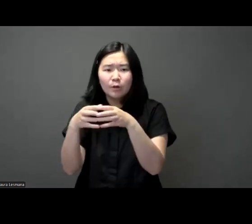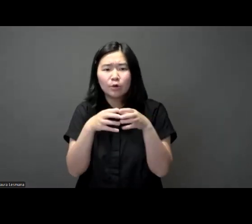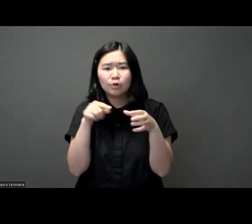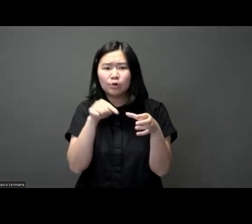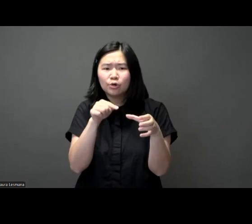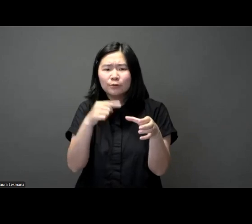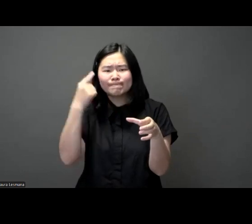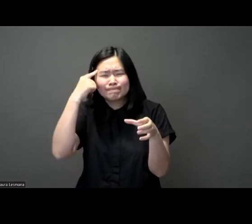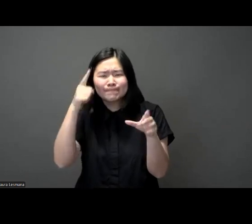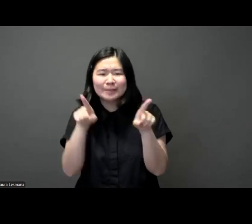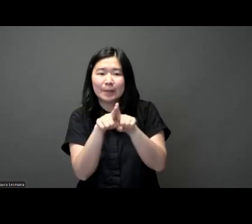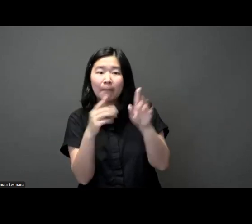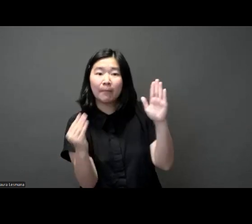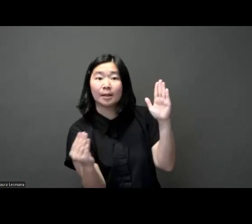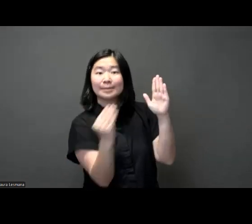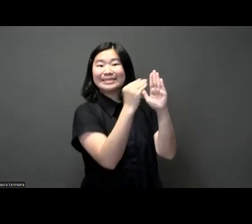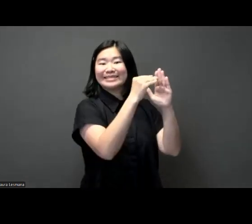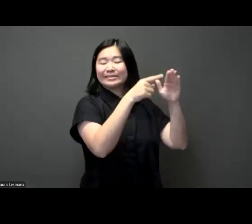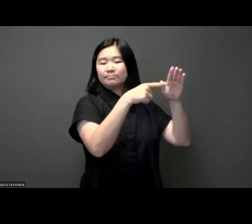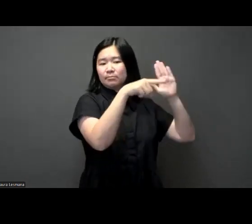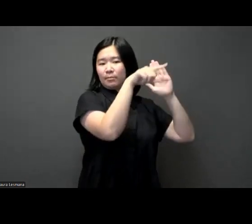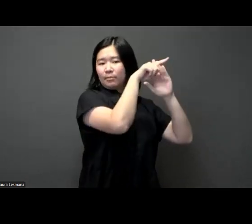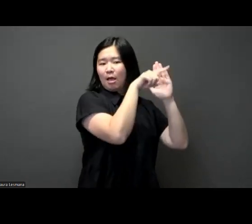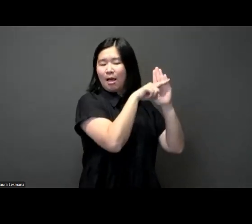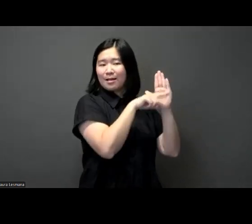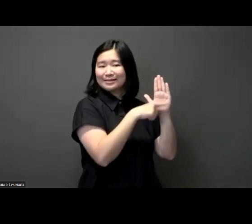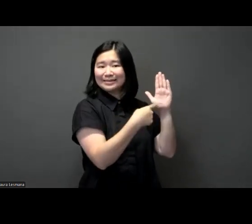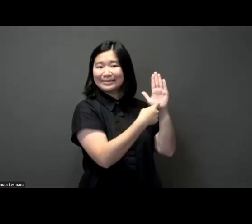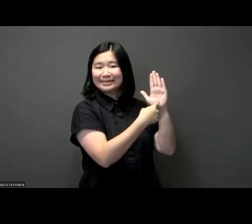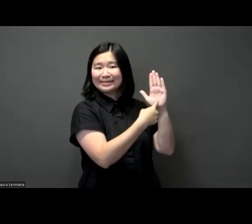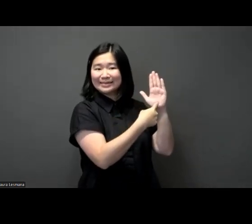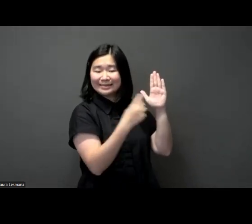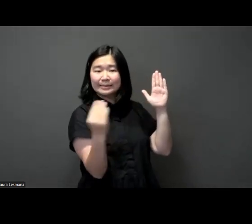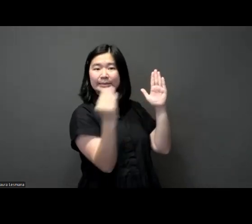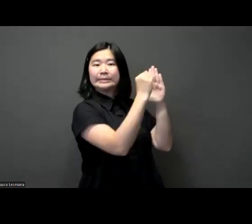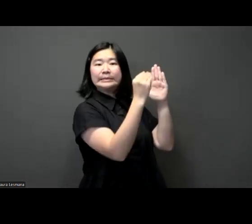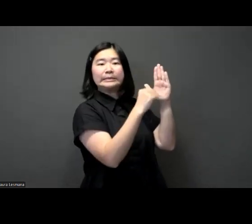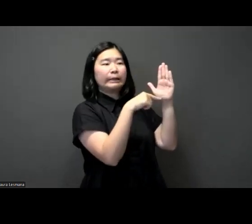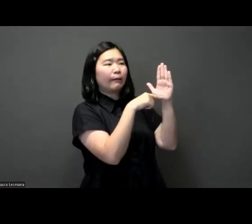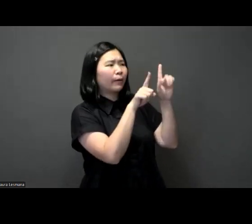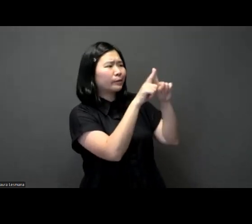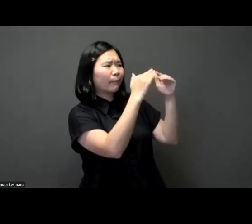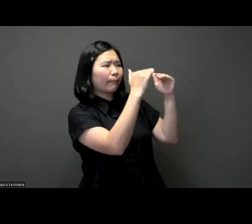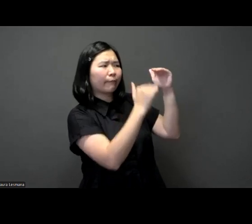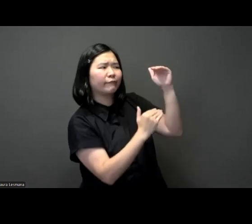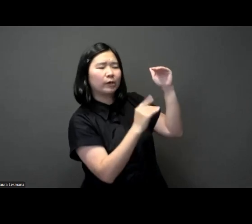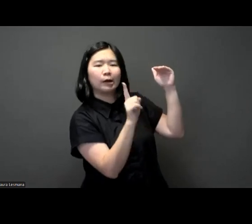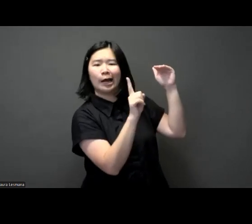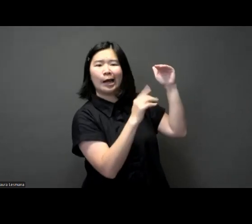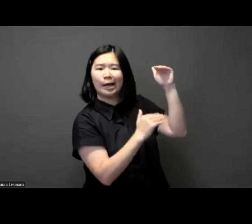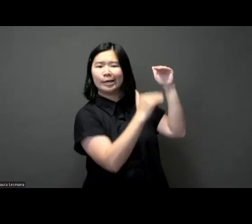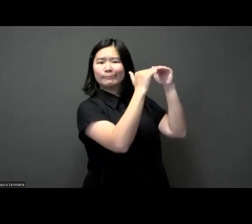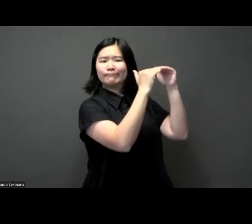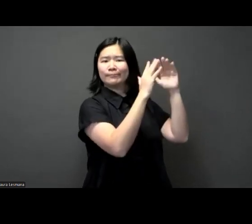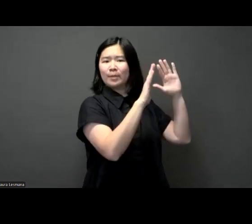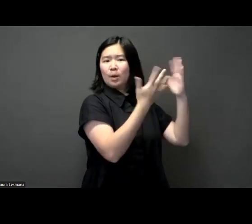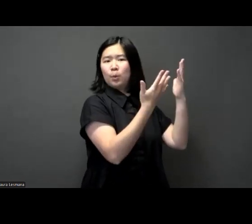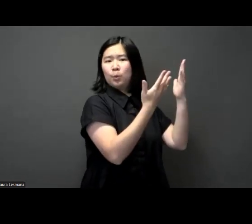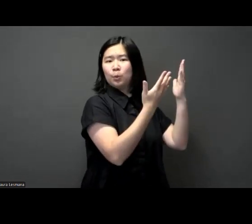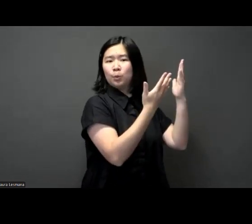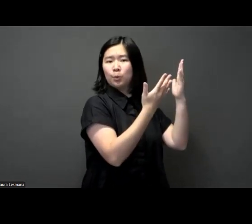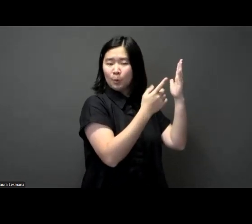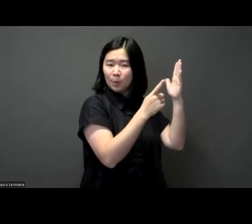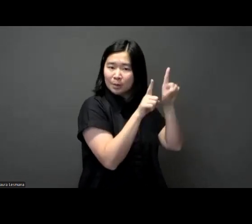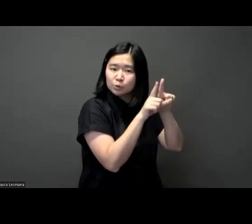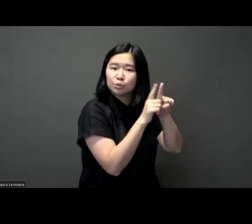queremos reducir las inequidades para asegurar de que nuestros esfuerzos para eliminar las enfermedades sean equitativos e incluyentes. Más allá de esto,